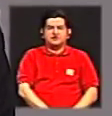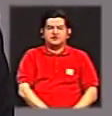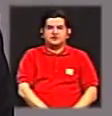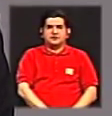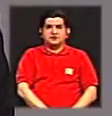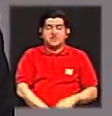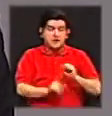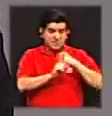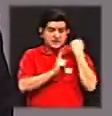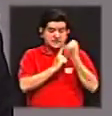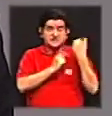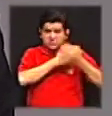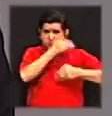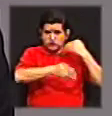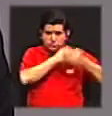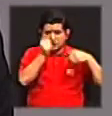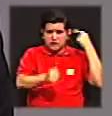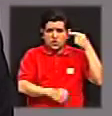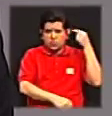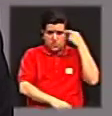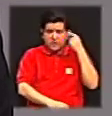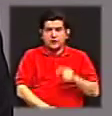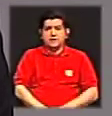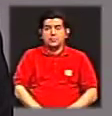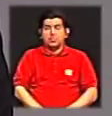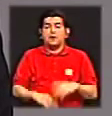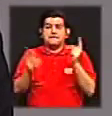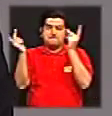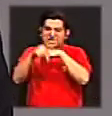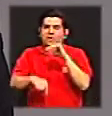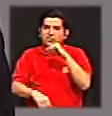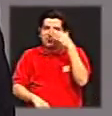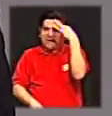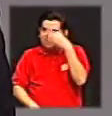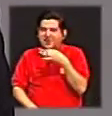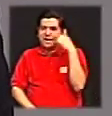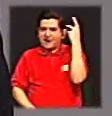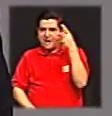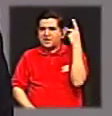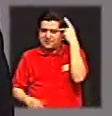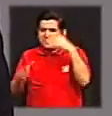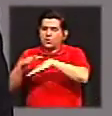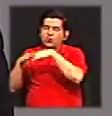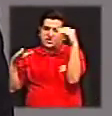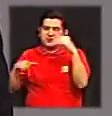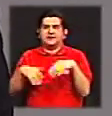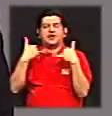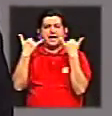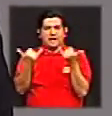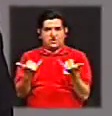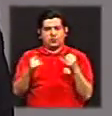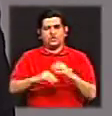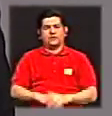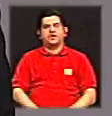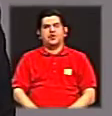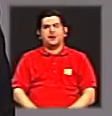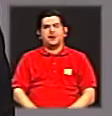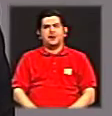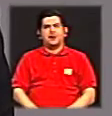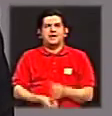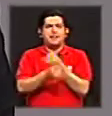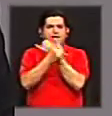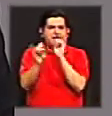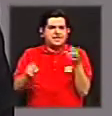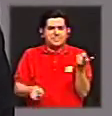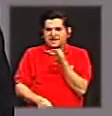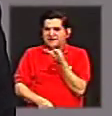piense que es la gestión del gobierno, peor se cree que es la política exterior. Uh-huh. Ahora, ¿qué tan independientes son